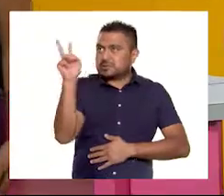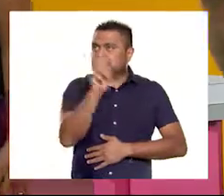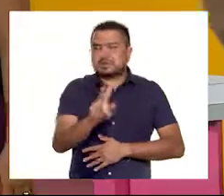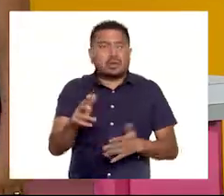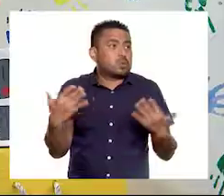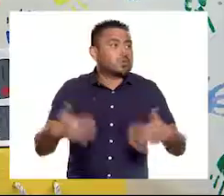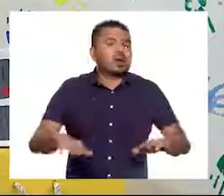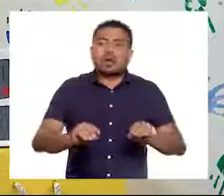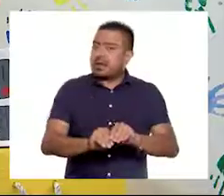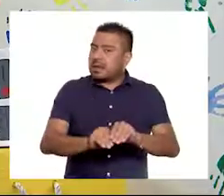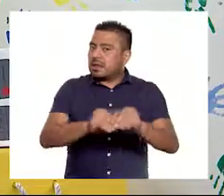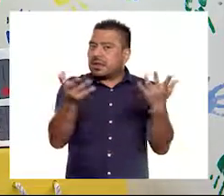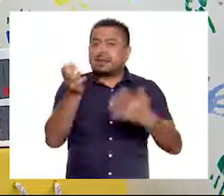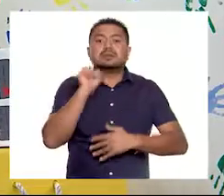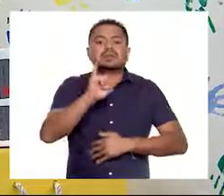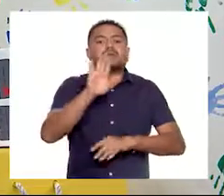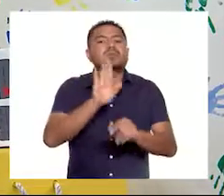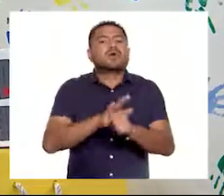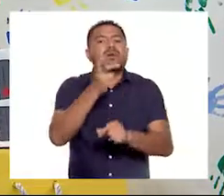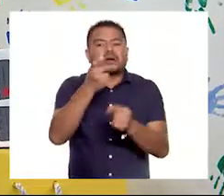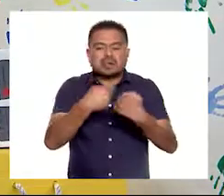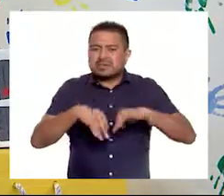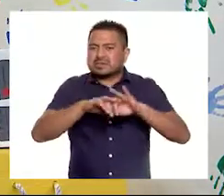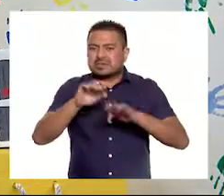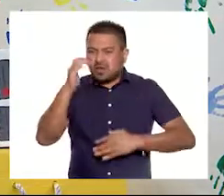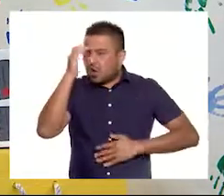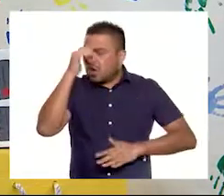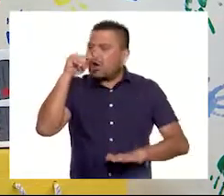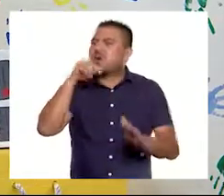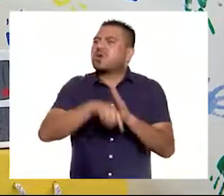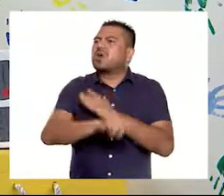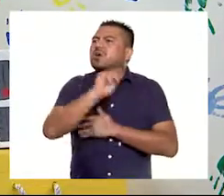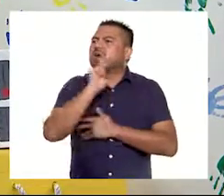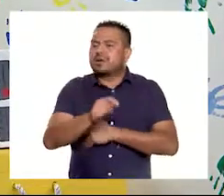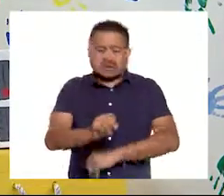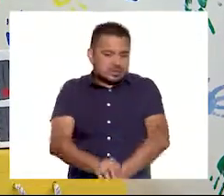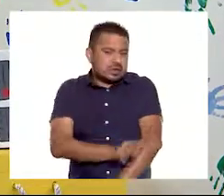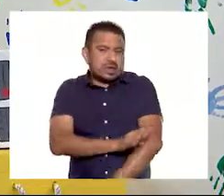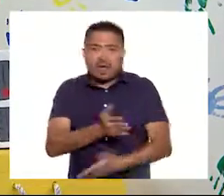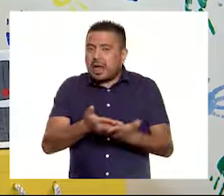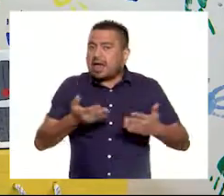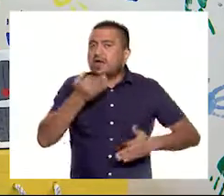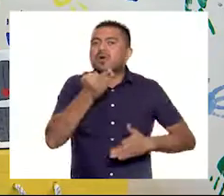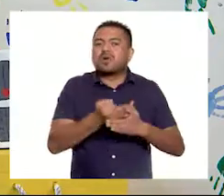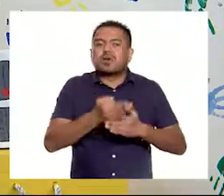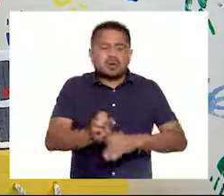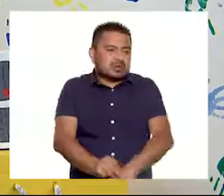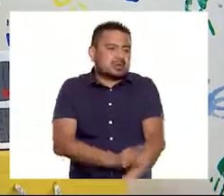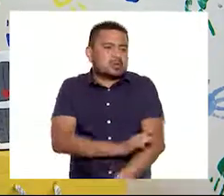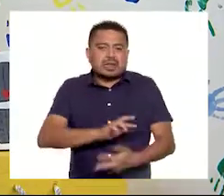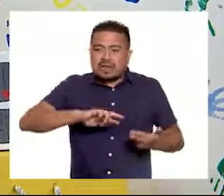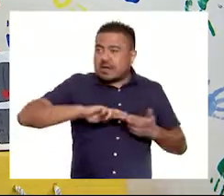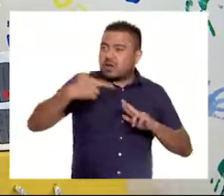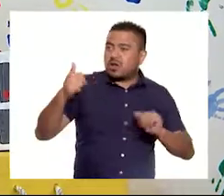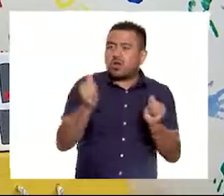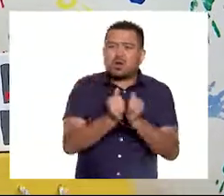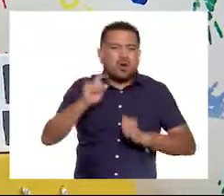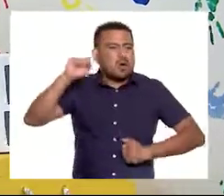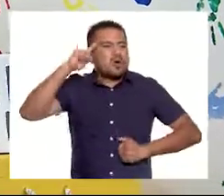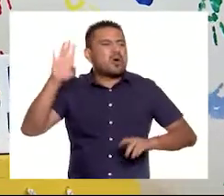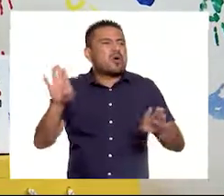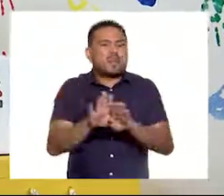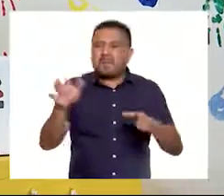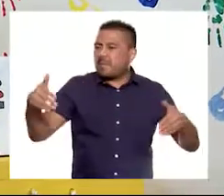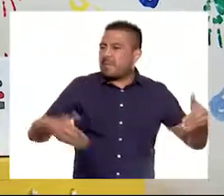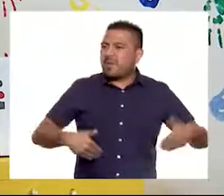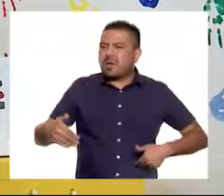horrible. Claro que sí. Por eso es importante conocer las emociones. En este caso, las emociones relacionadas con el enojo, como la molestia, como